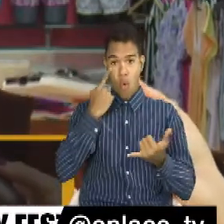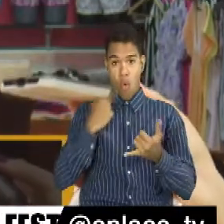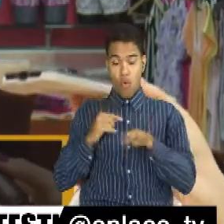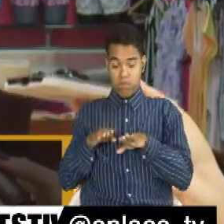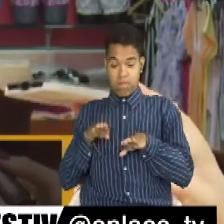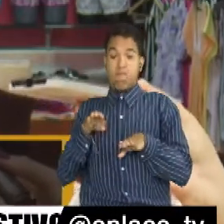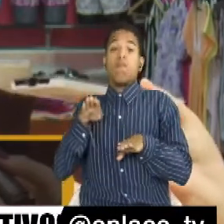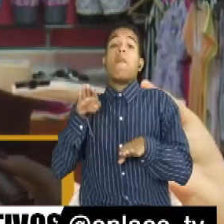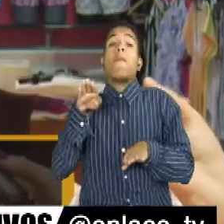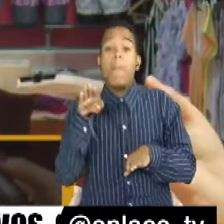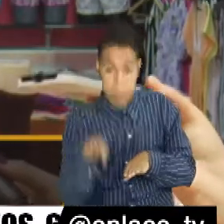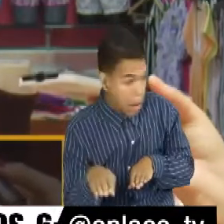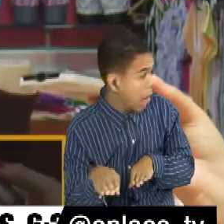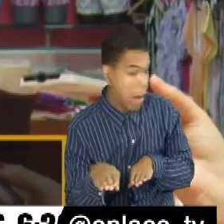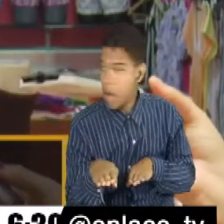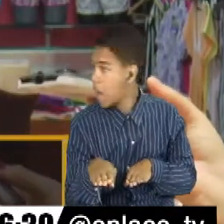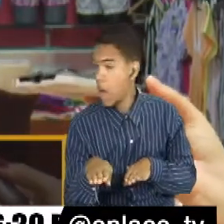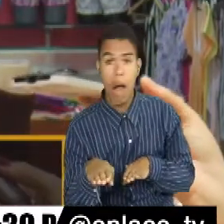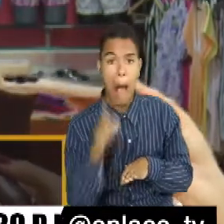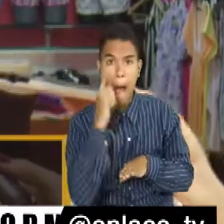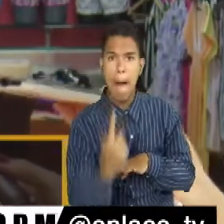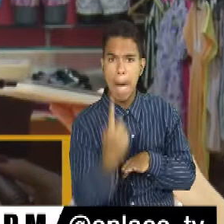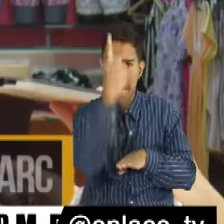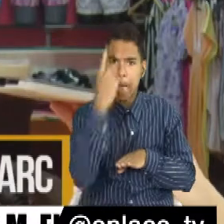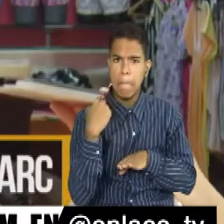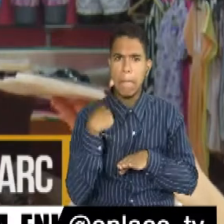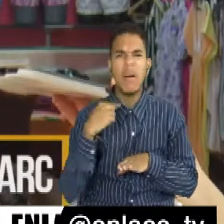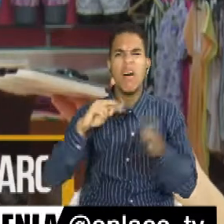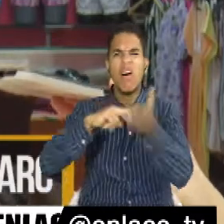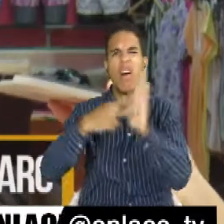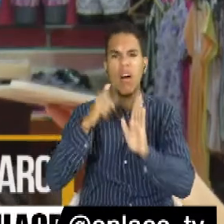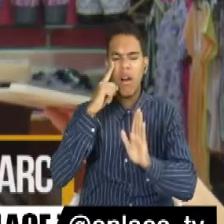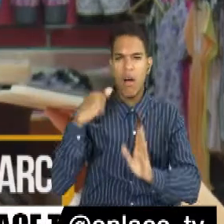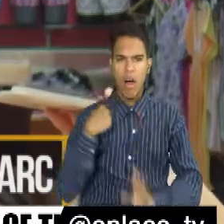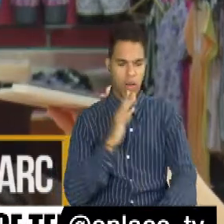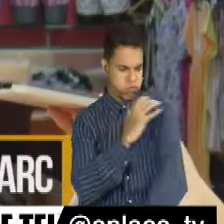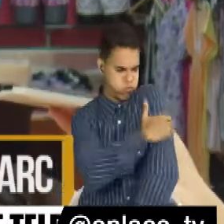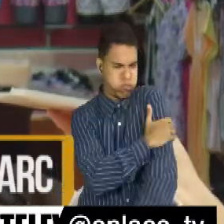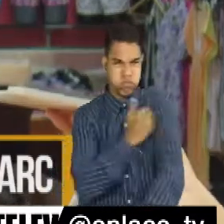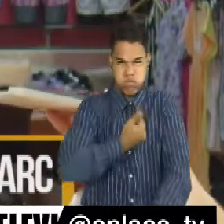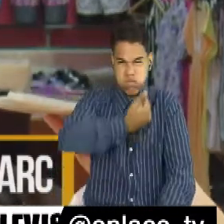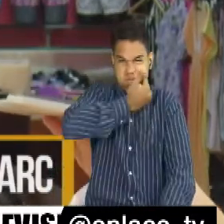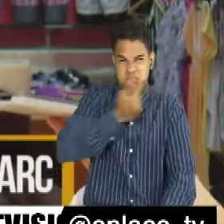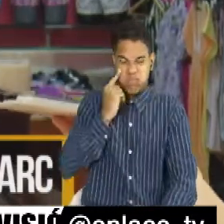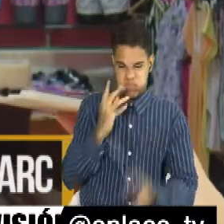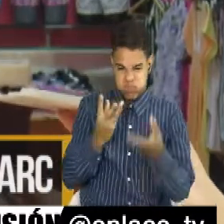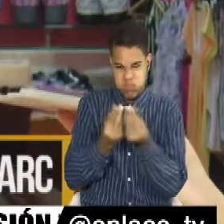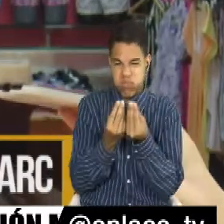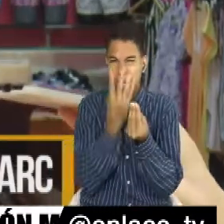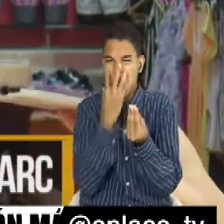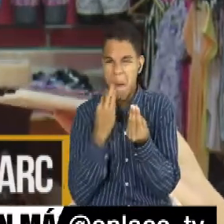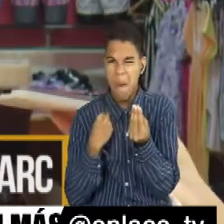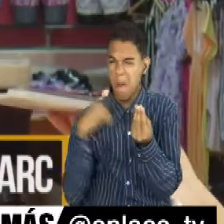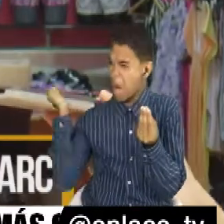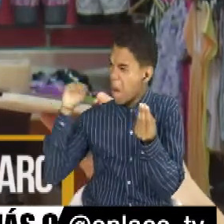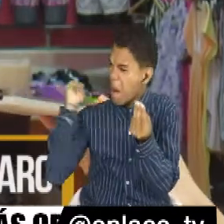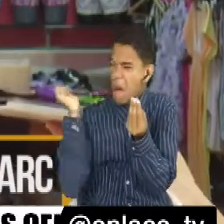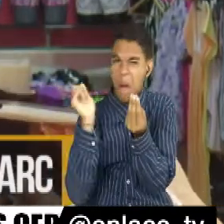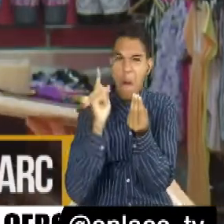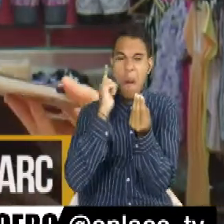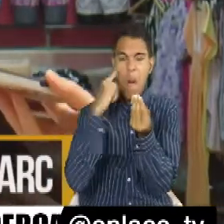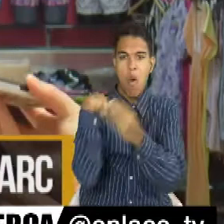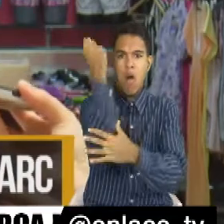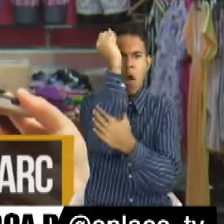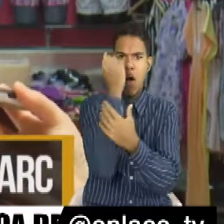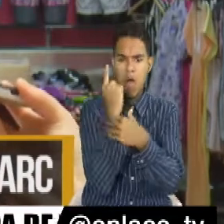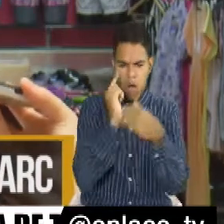armado colombiano y es la dejación de las armas de las FARC. ¿Ya? A las FARC le ha correspondido iniciar el proceso del fin de la guerra